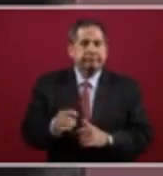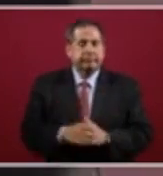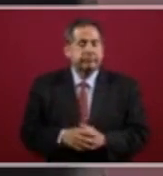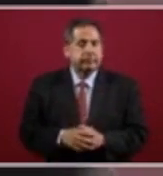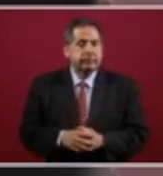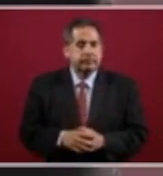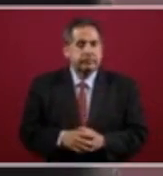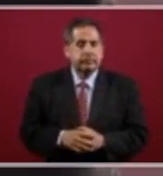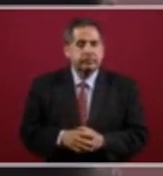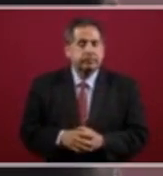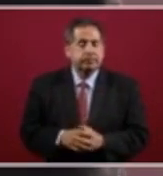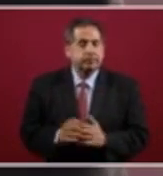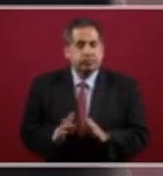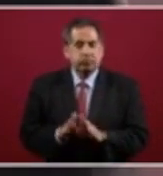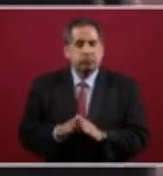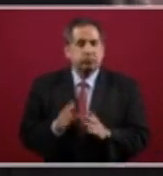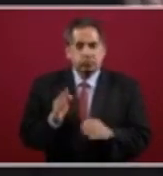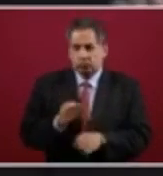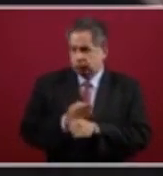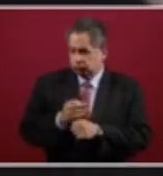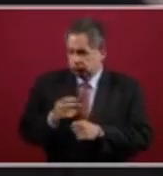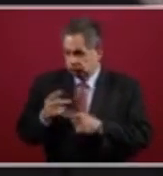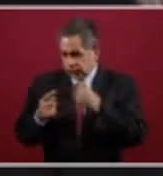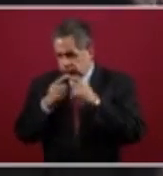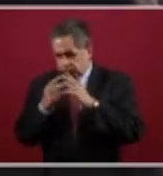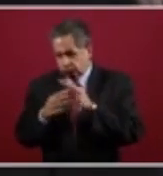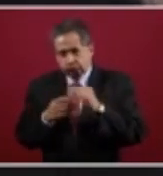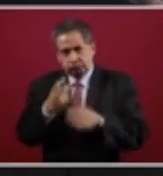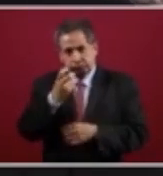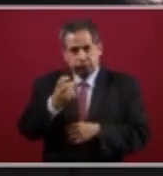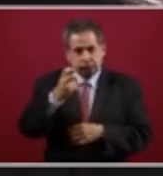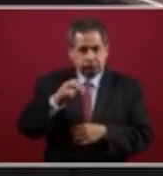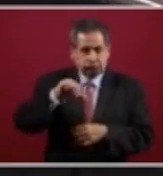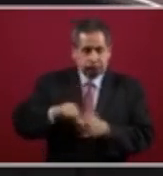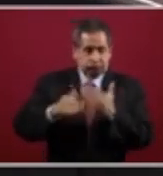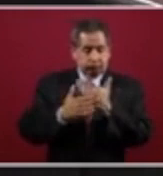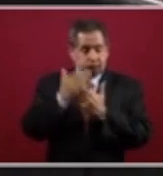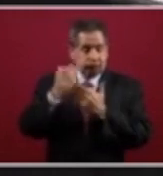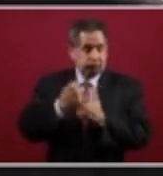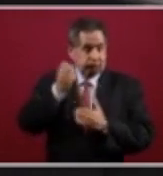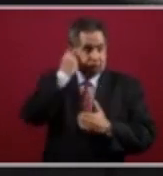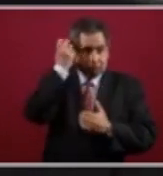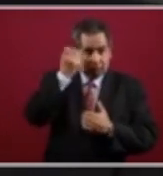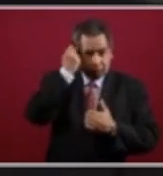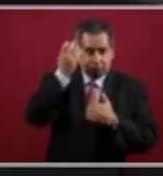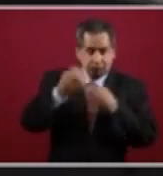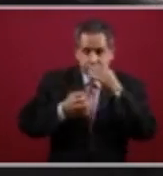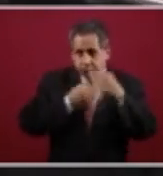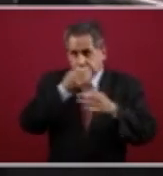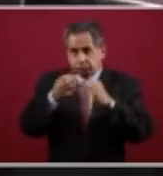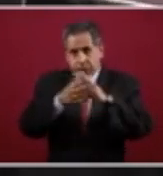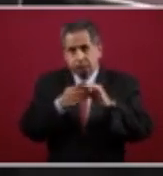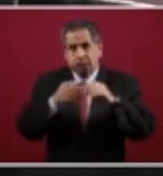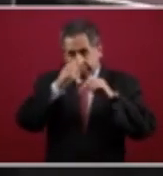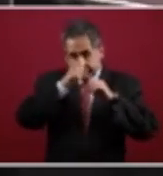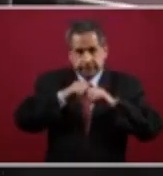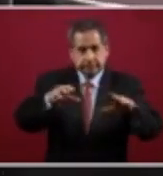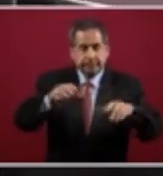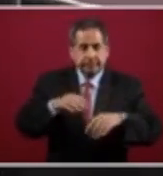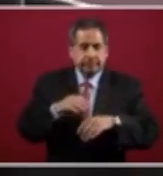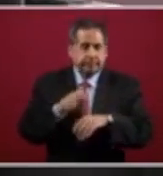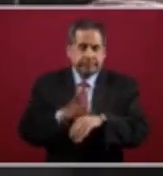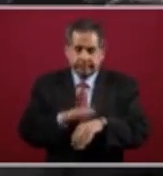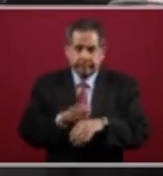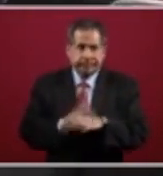cómo estamos, para eso es esta reunión, procurando reforzar